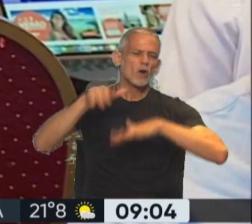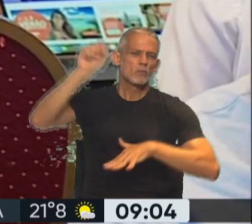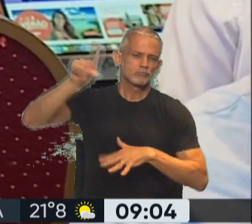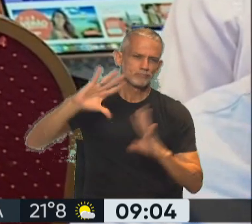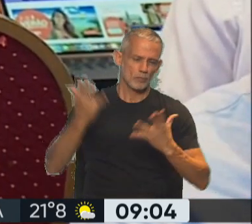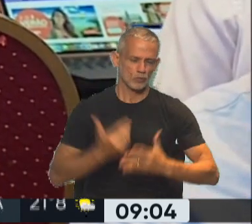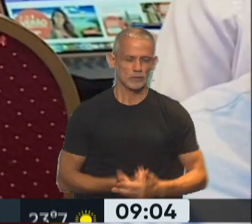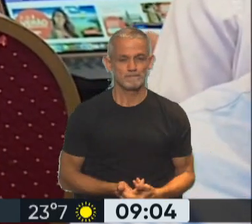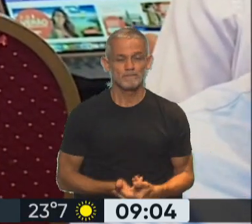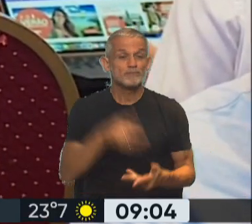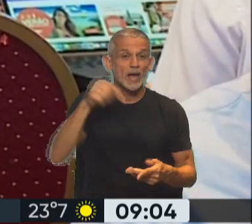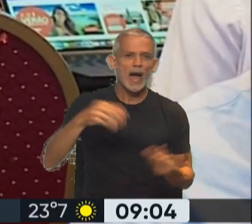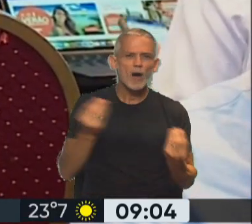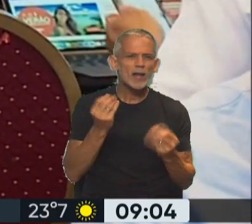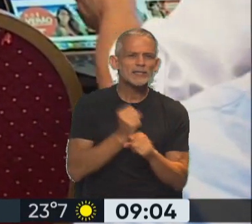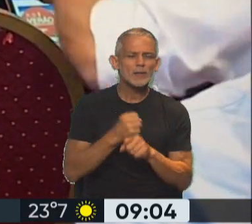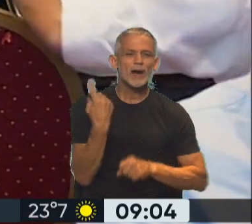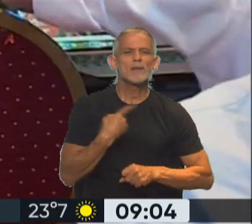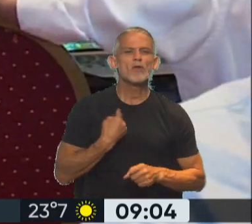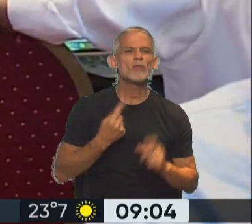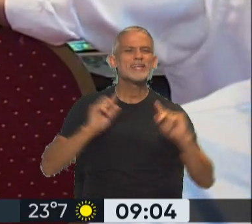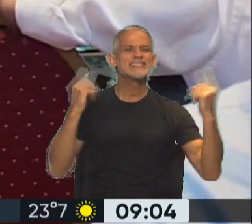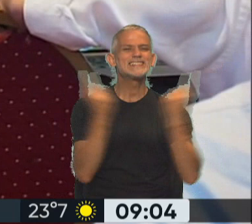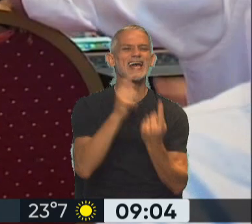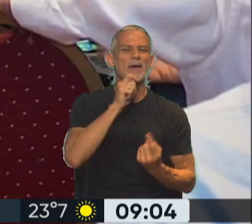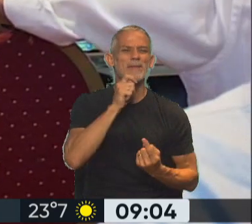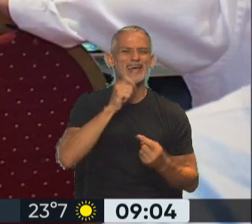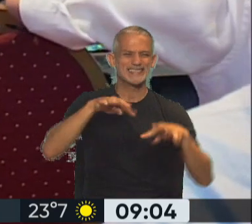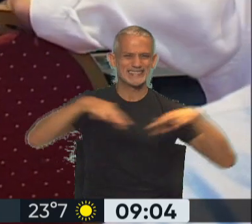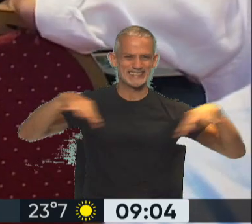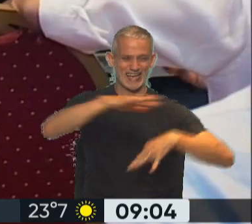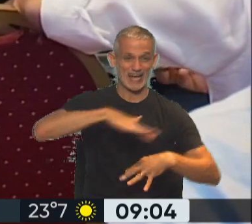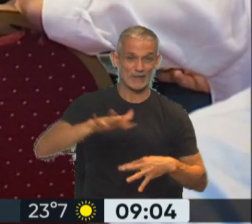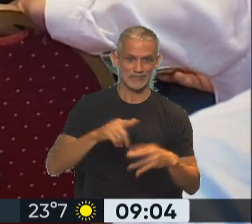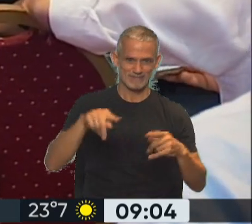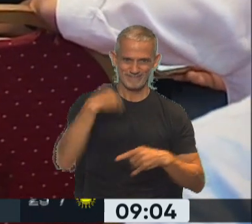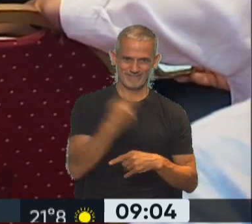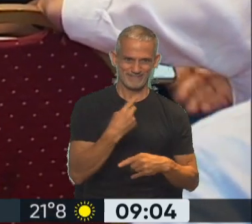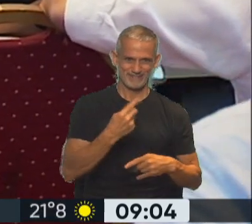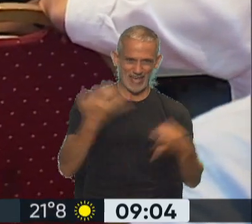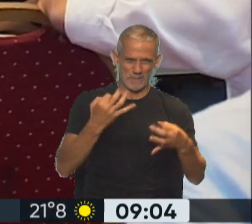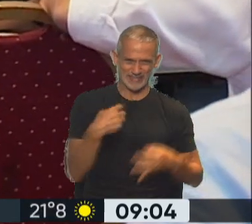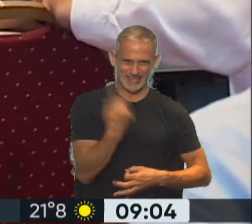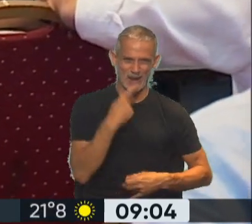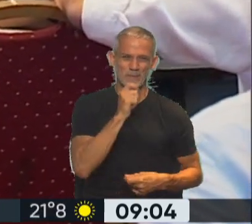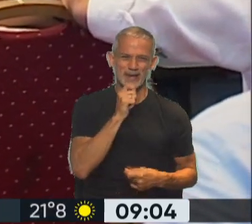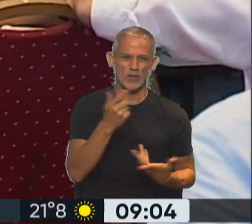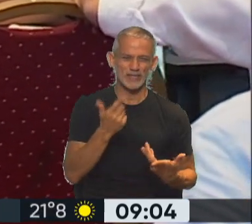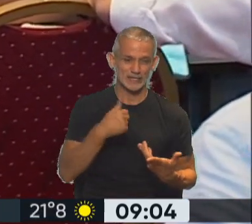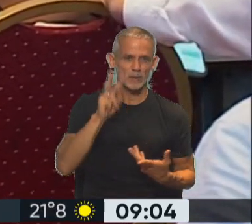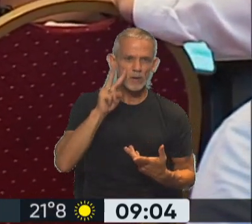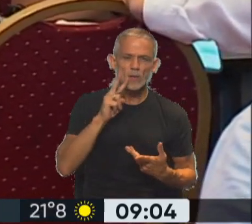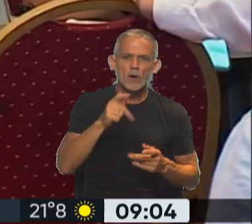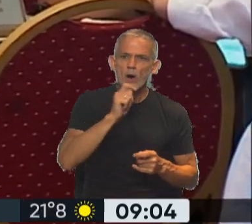viven a nivel mundial en este momento estamos trabajando desde la sala de prensa si una de las salas que están dispuesto aquí en el Hotel Sheraton donde se puede ver